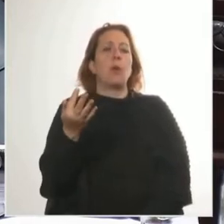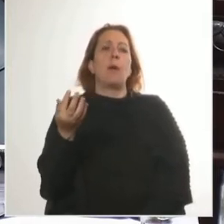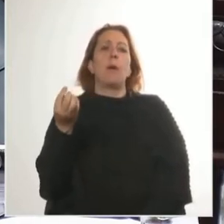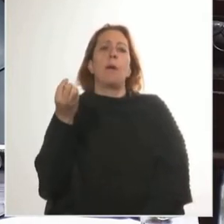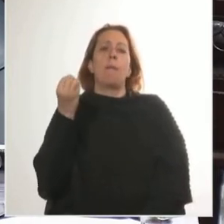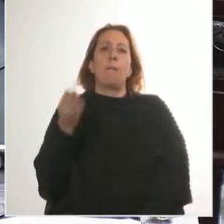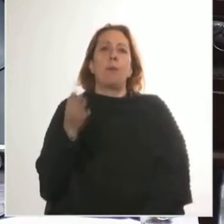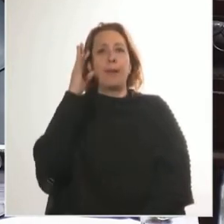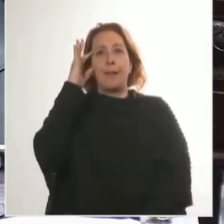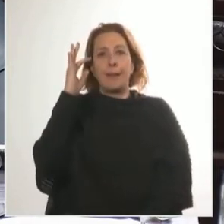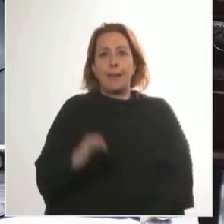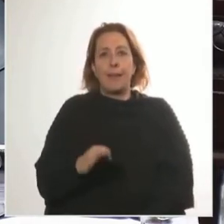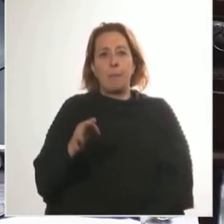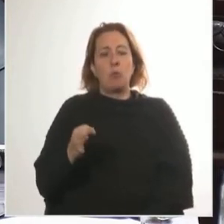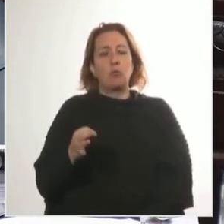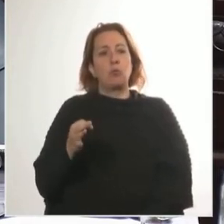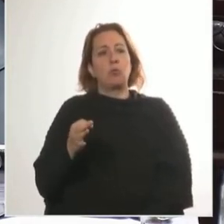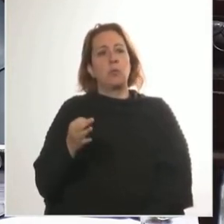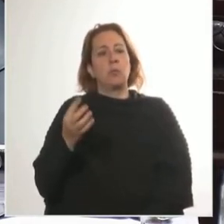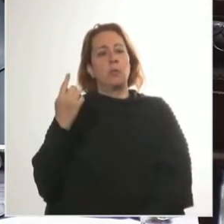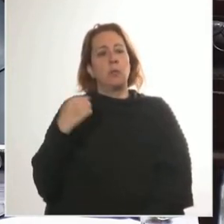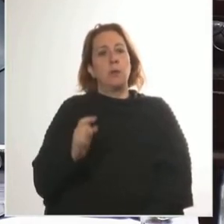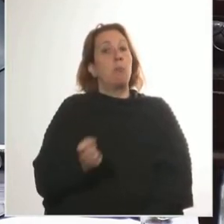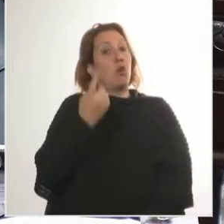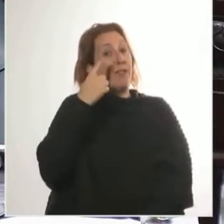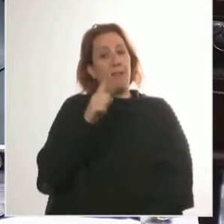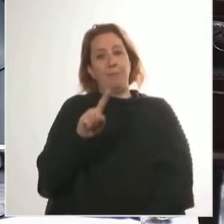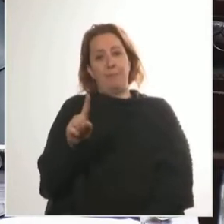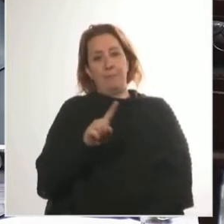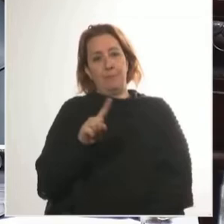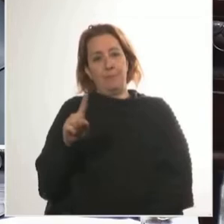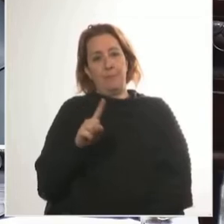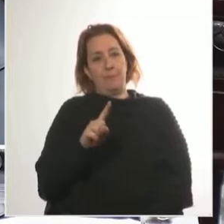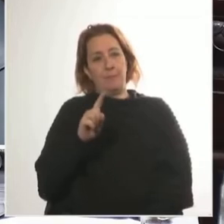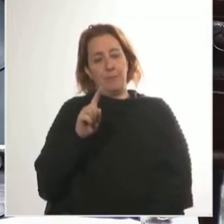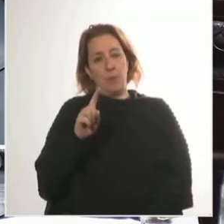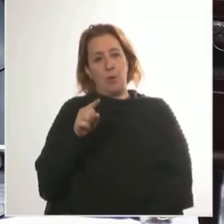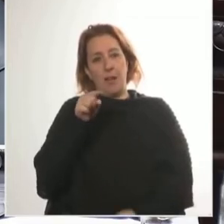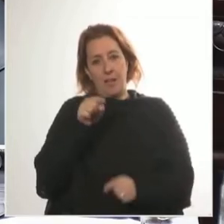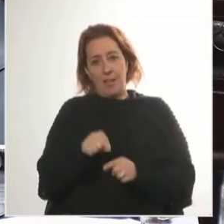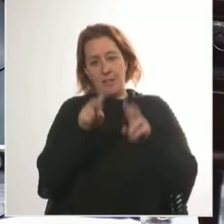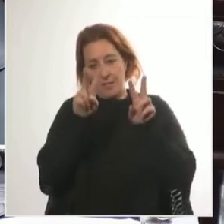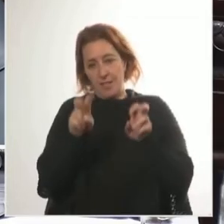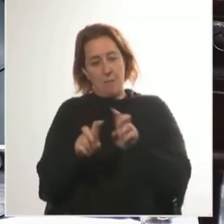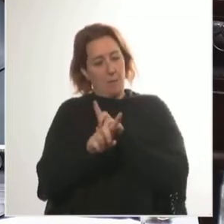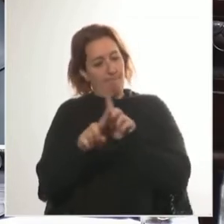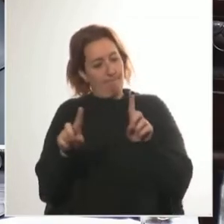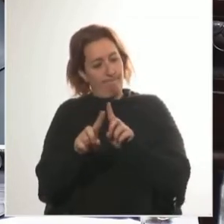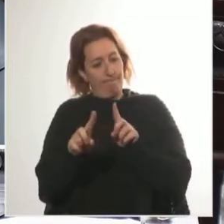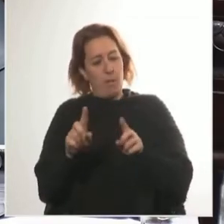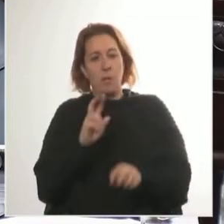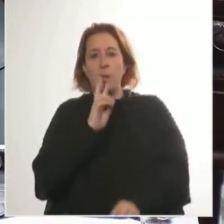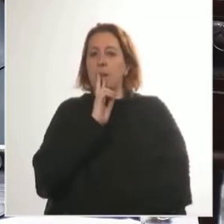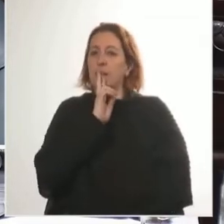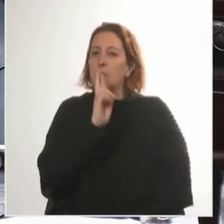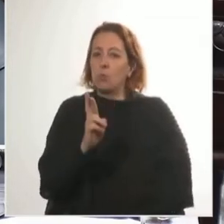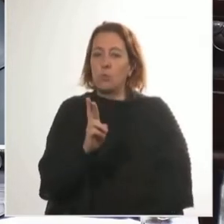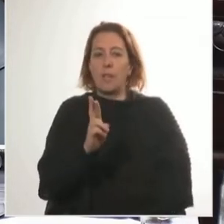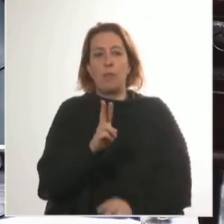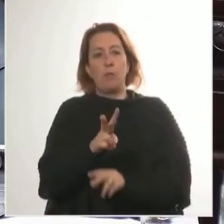Justamente creemos que su prioridad no está en las luces largas, está en el resultado